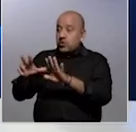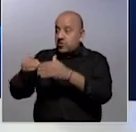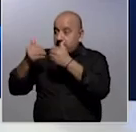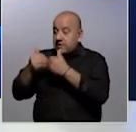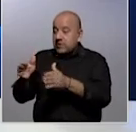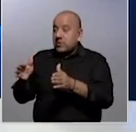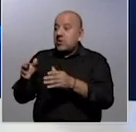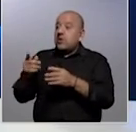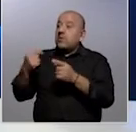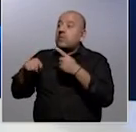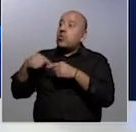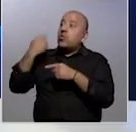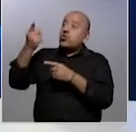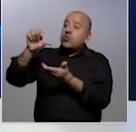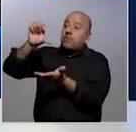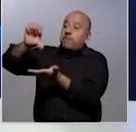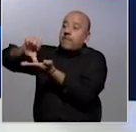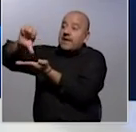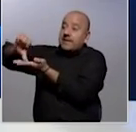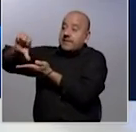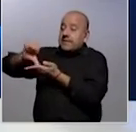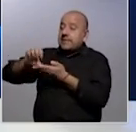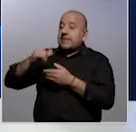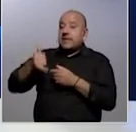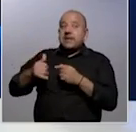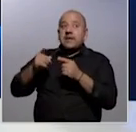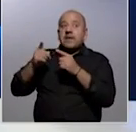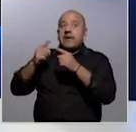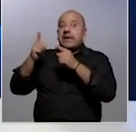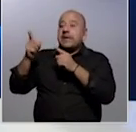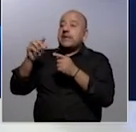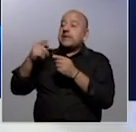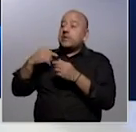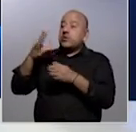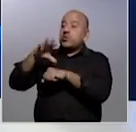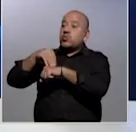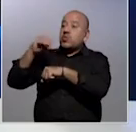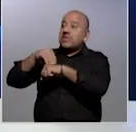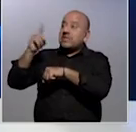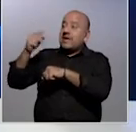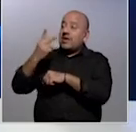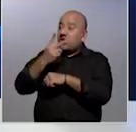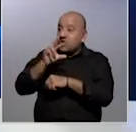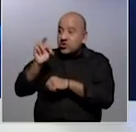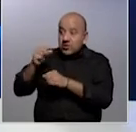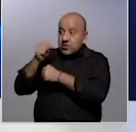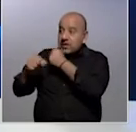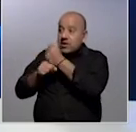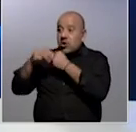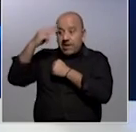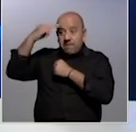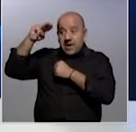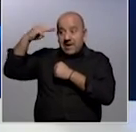2012 pero en otros países tienen este bueno en suecia tiene 200 años no esté solo en mexico tiene más de